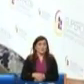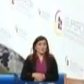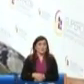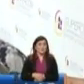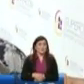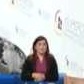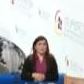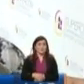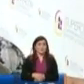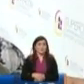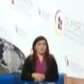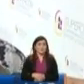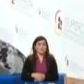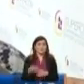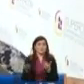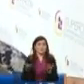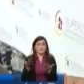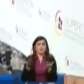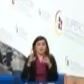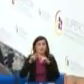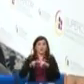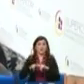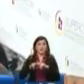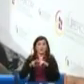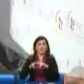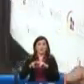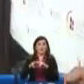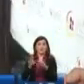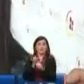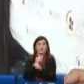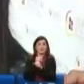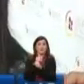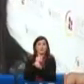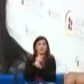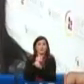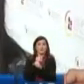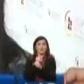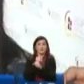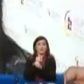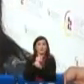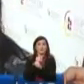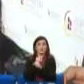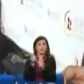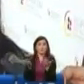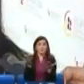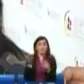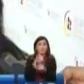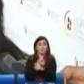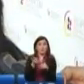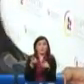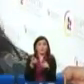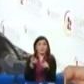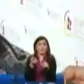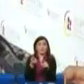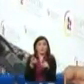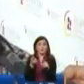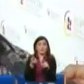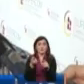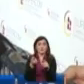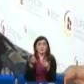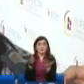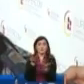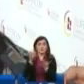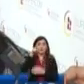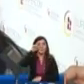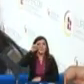la información. ¿Fue verificada? Debieron hacerlo los medios. Que si no, ¿contrastó Página 12? La Página 12 no lo contrastó con